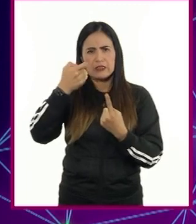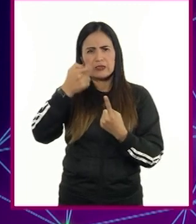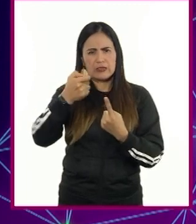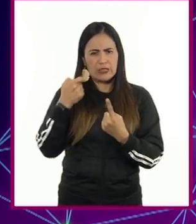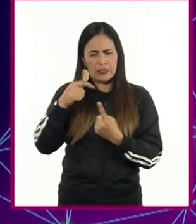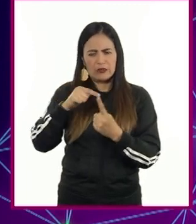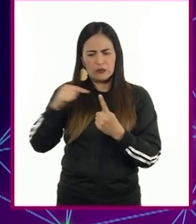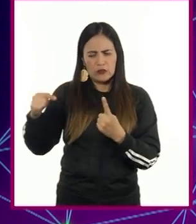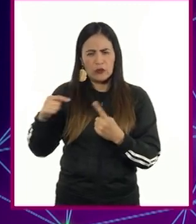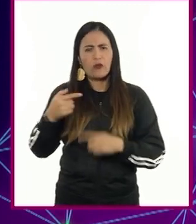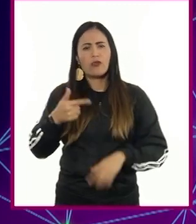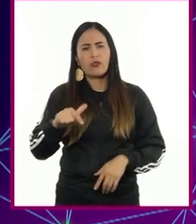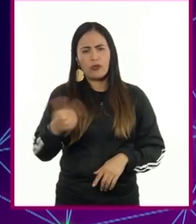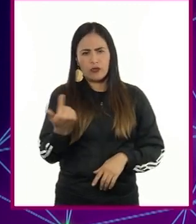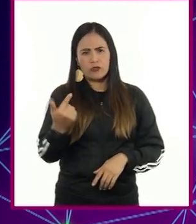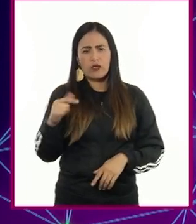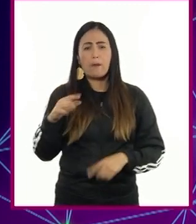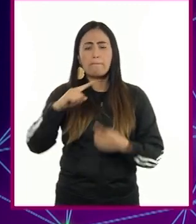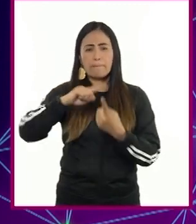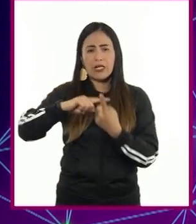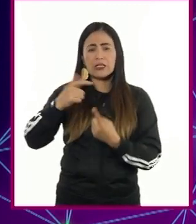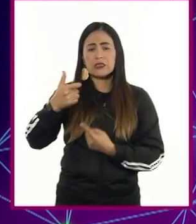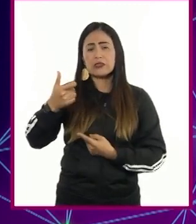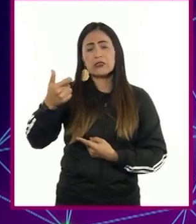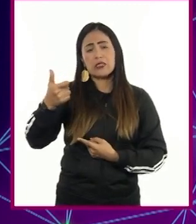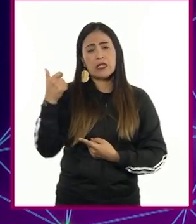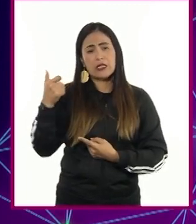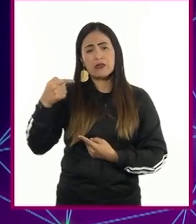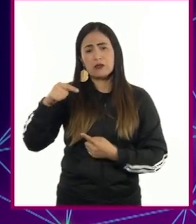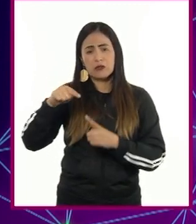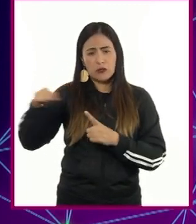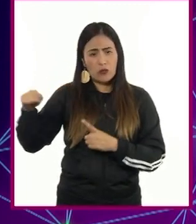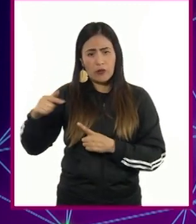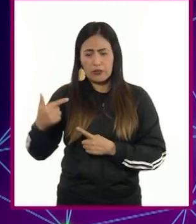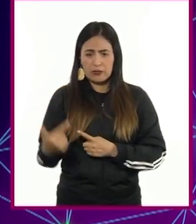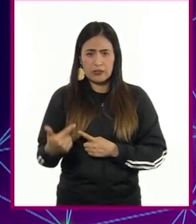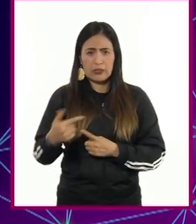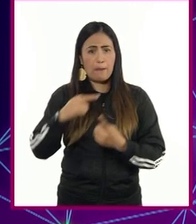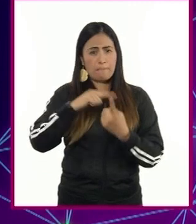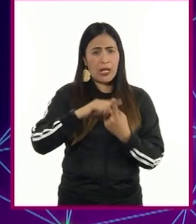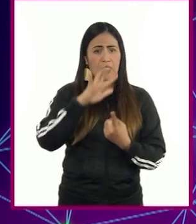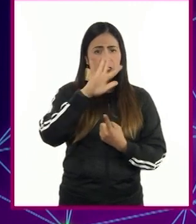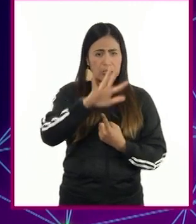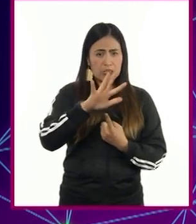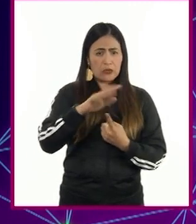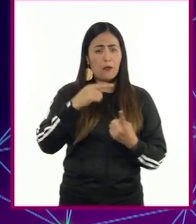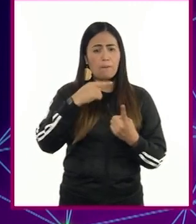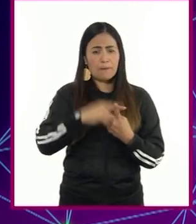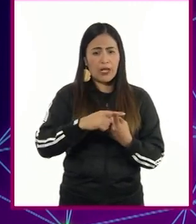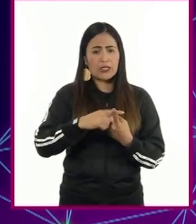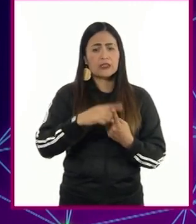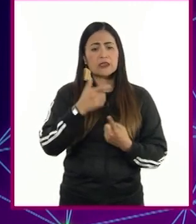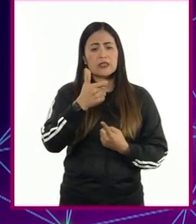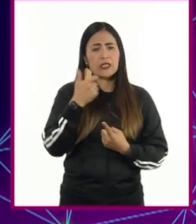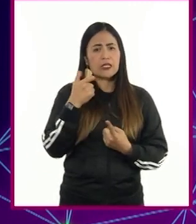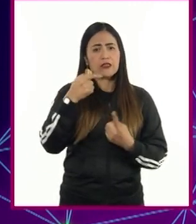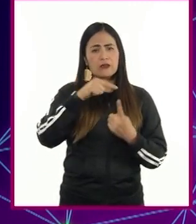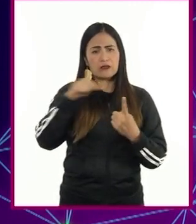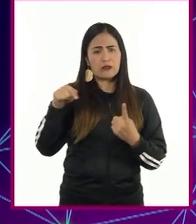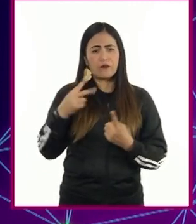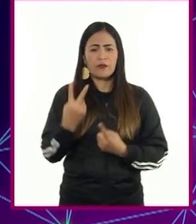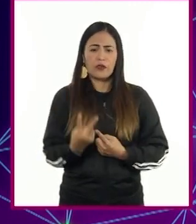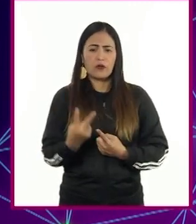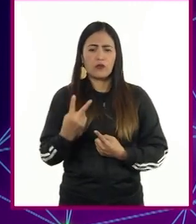12 más X sobre 7 más 5 más X sobre 2 más 4 igual a